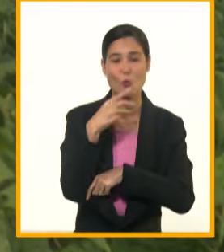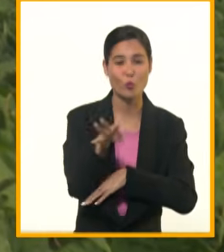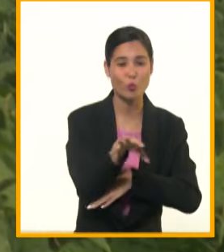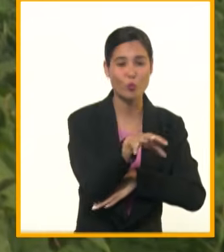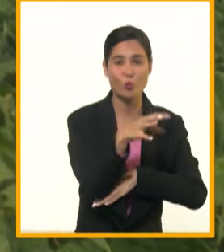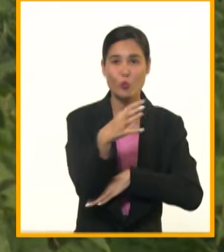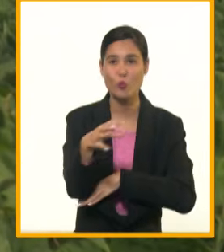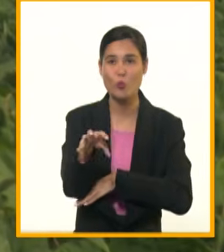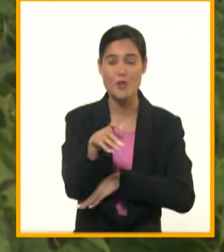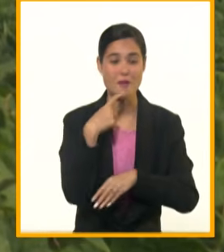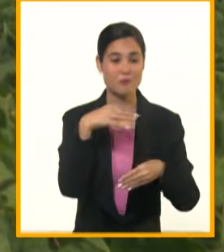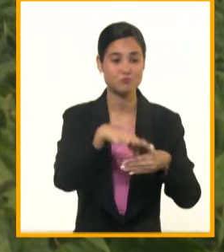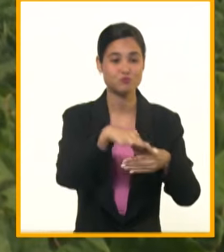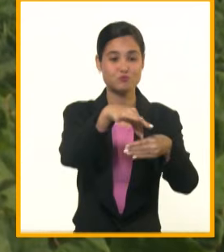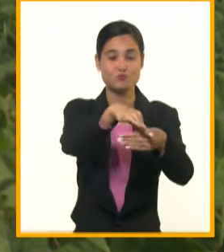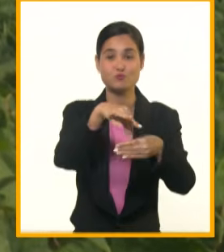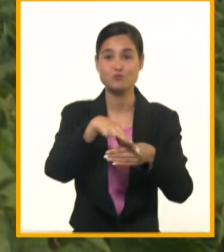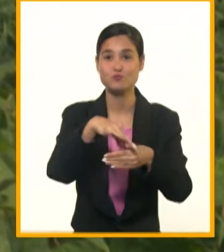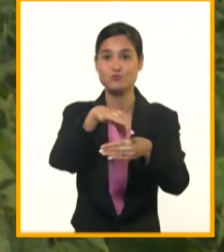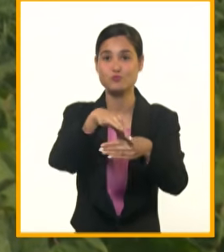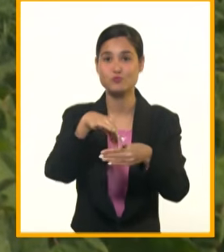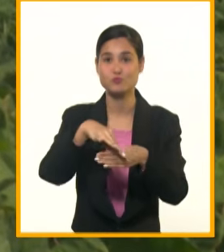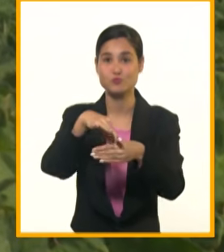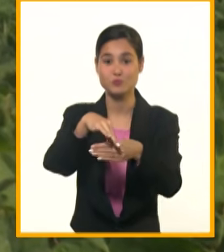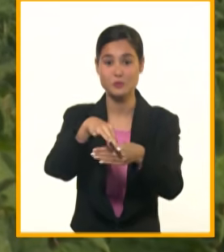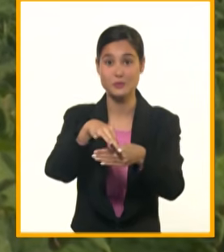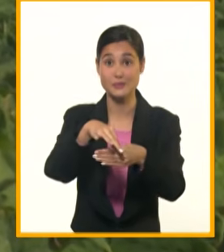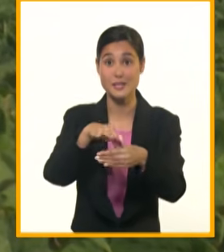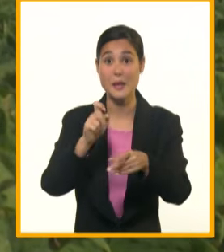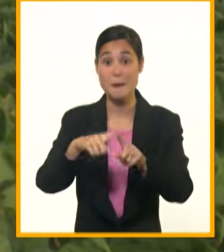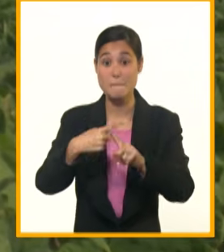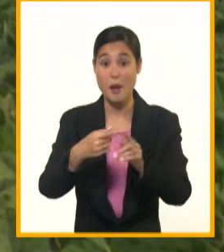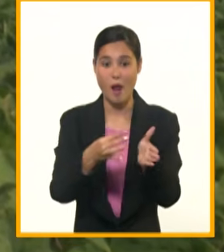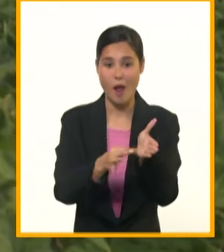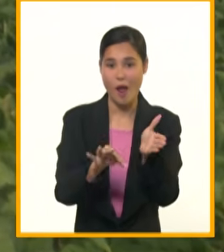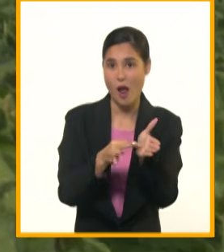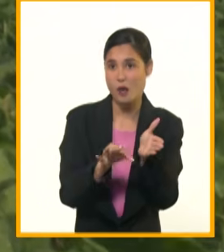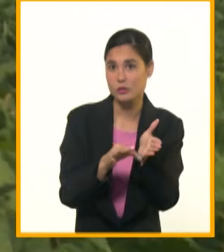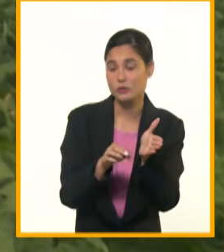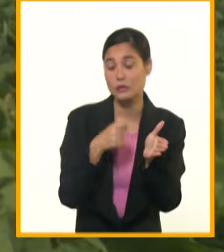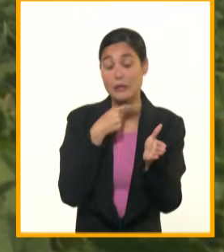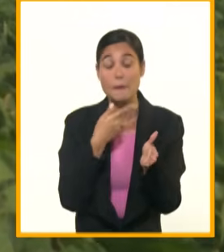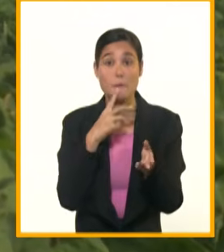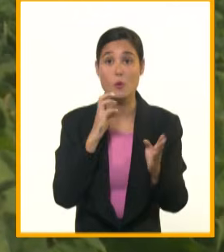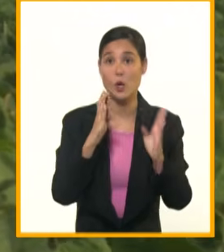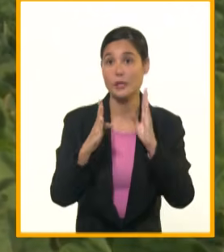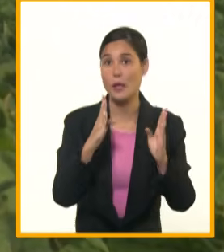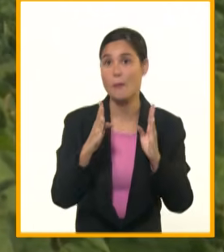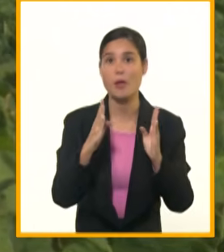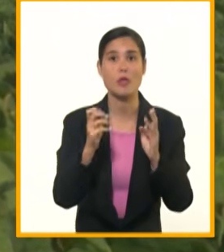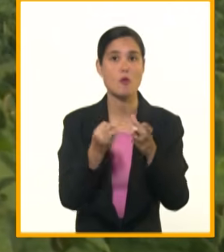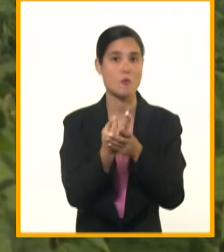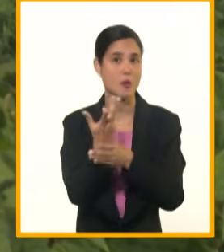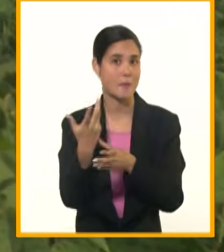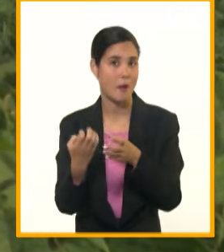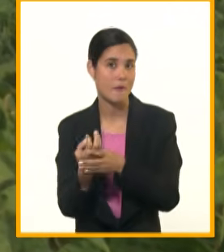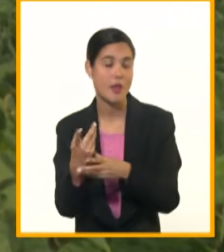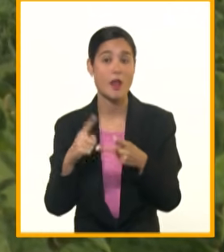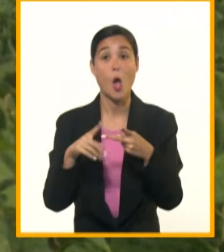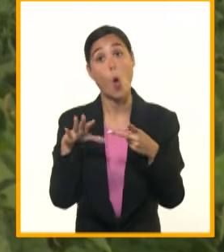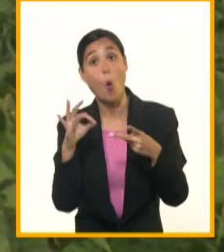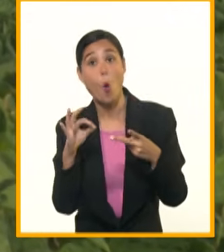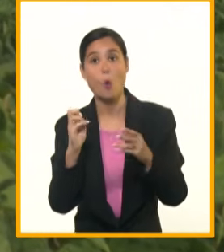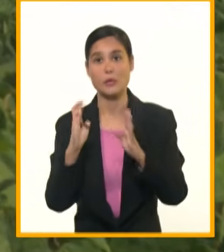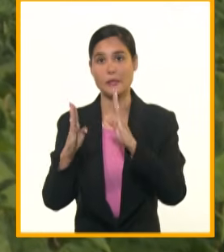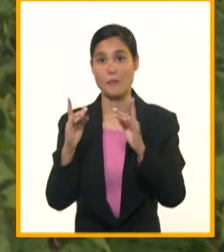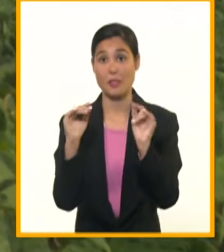las áreas para así la campaña del arroz, dígase en primavera y dígase en frío, para así crecer